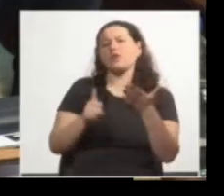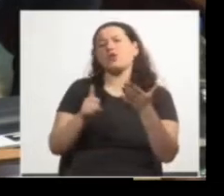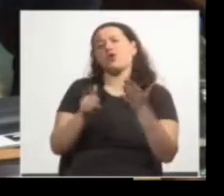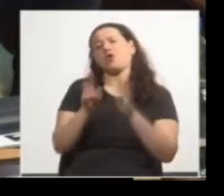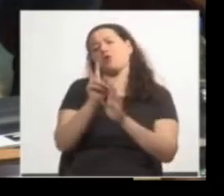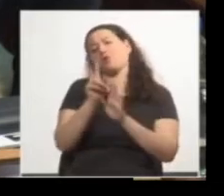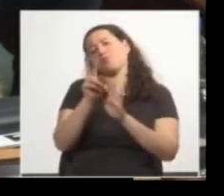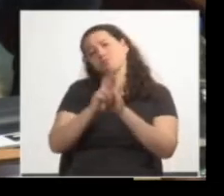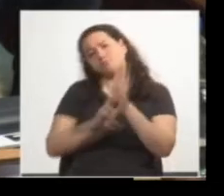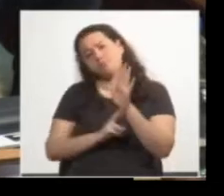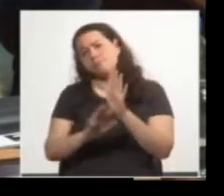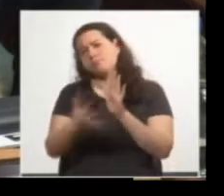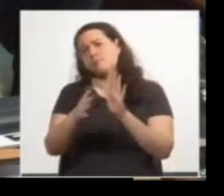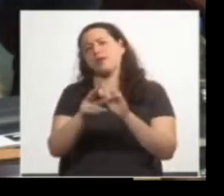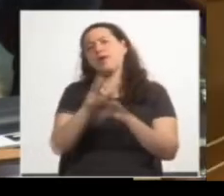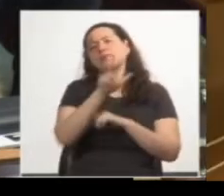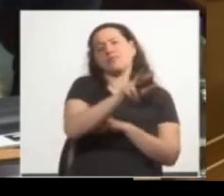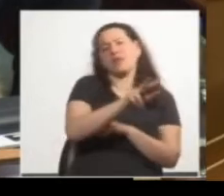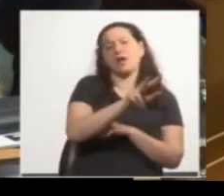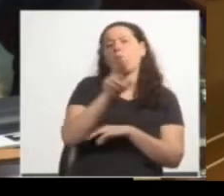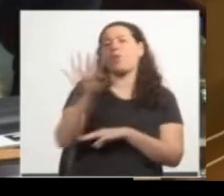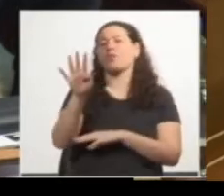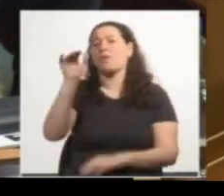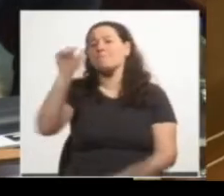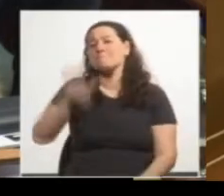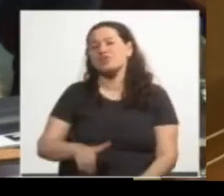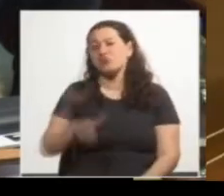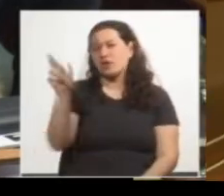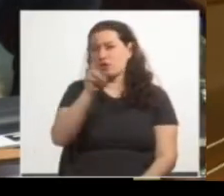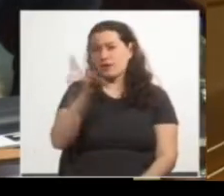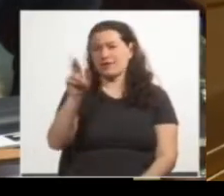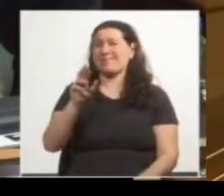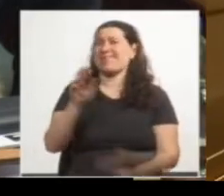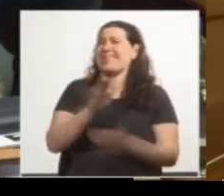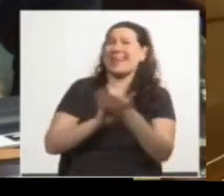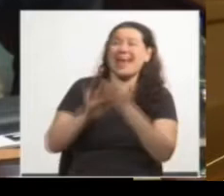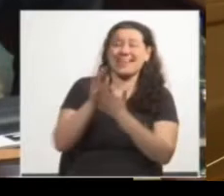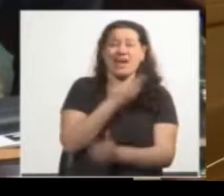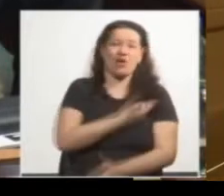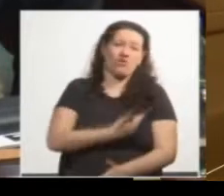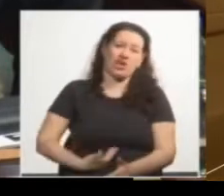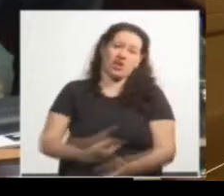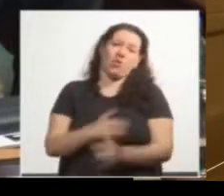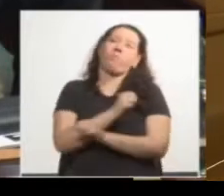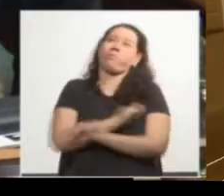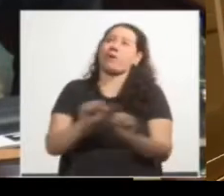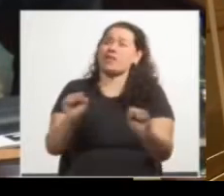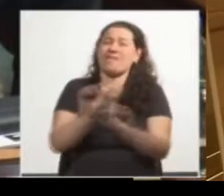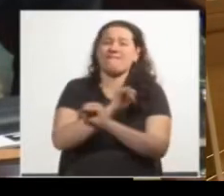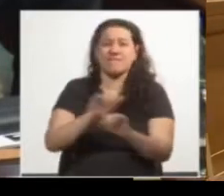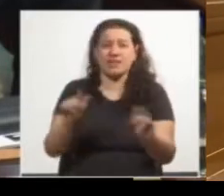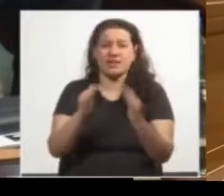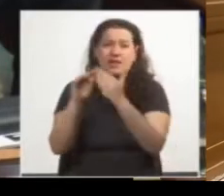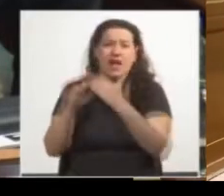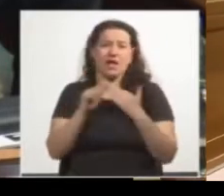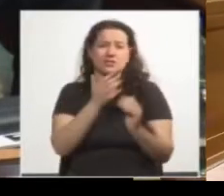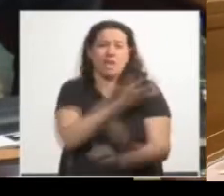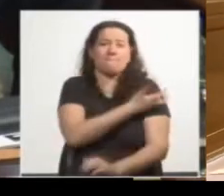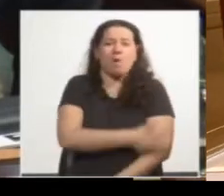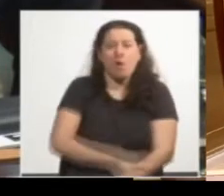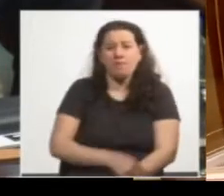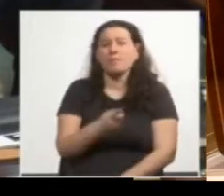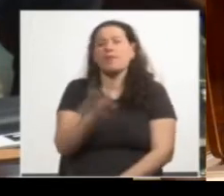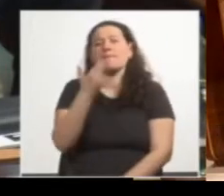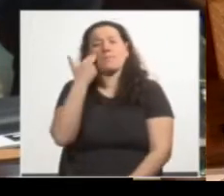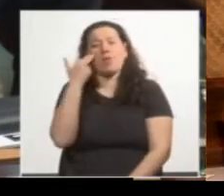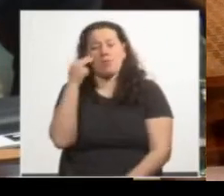lleva más o menos entre 3 y 4 millones de dólares por lo cual ningún gobierno va a poder erradicar los asentamientos ya que para solucionar la problemática de los